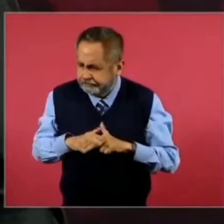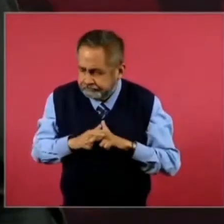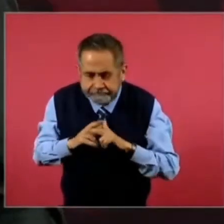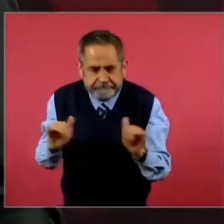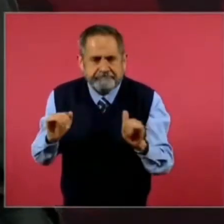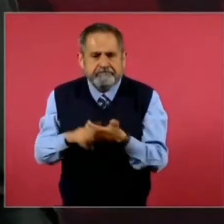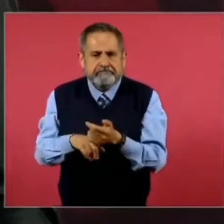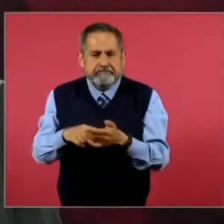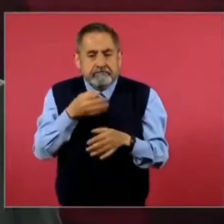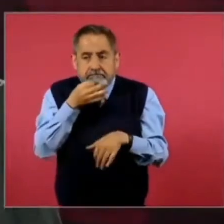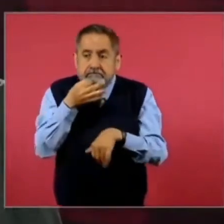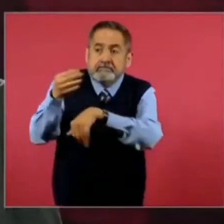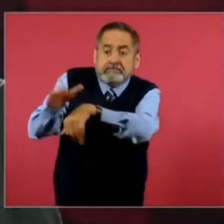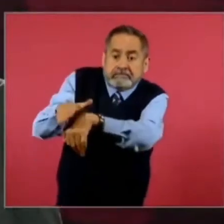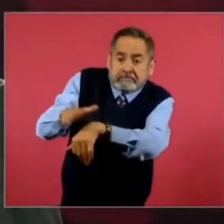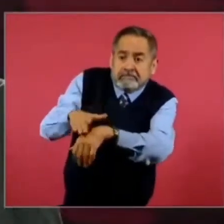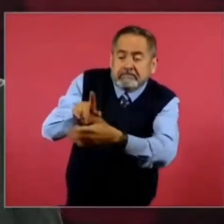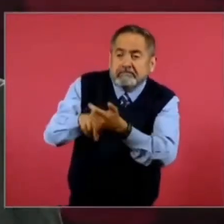le informaron.